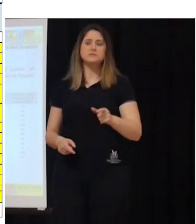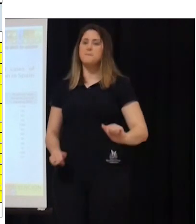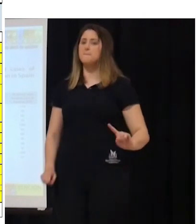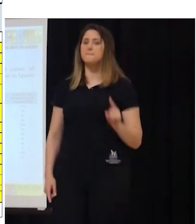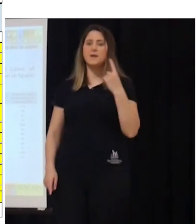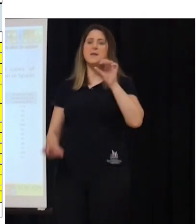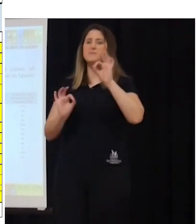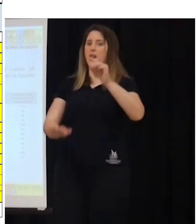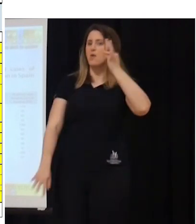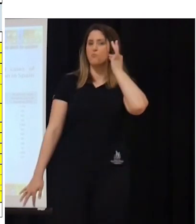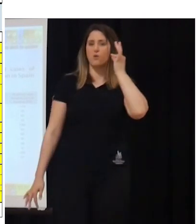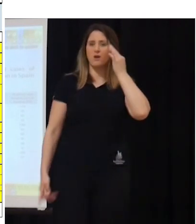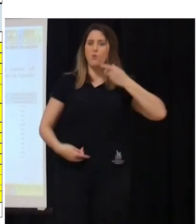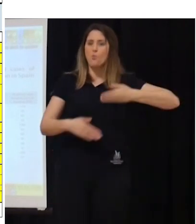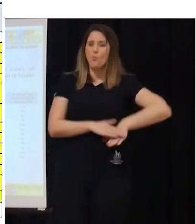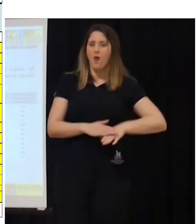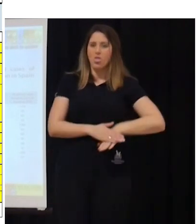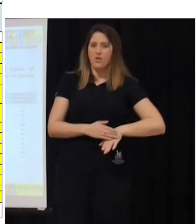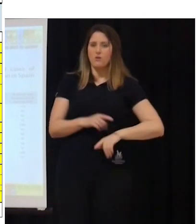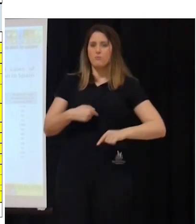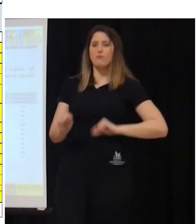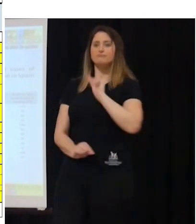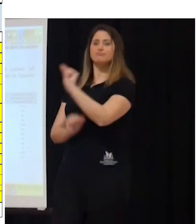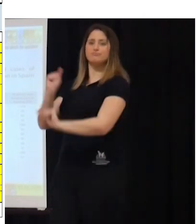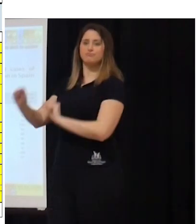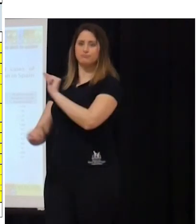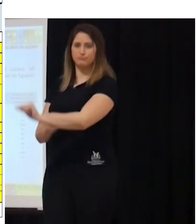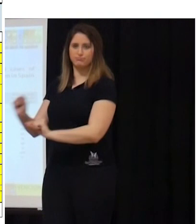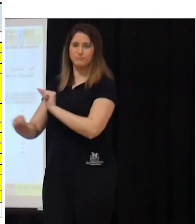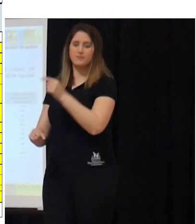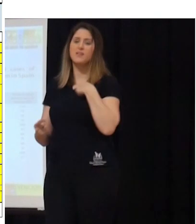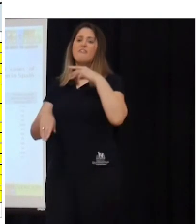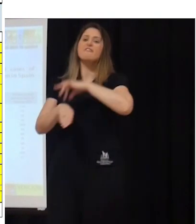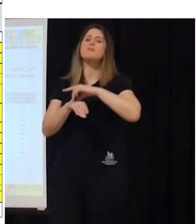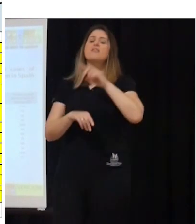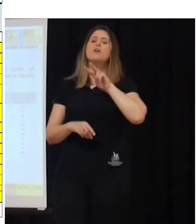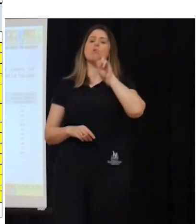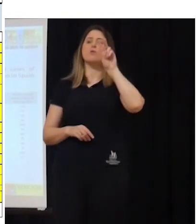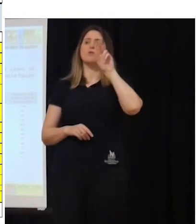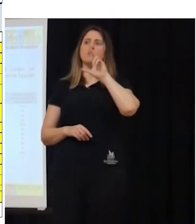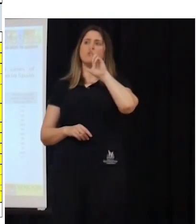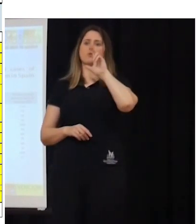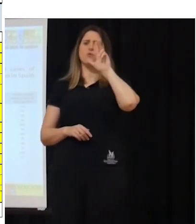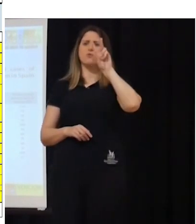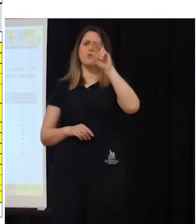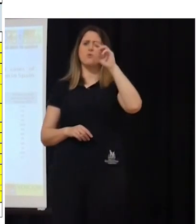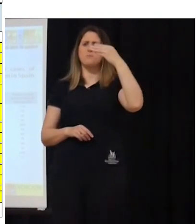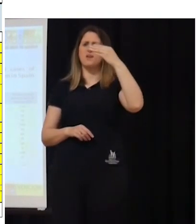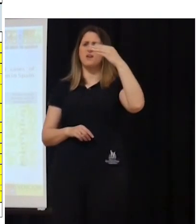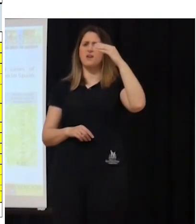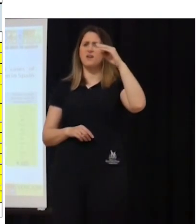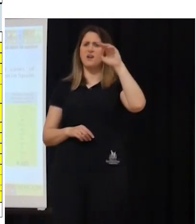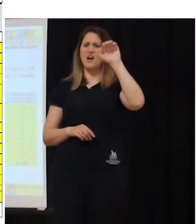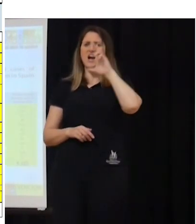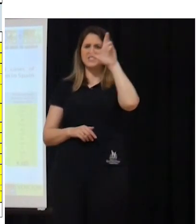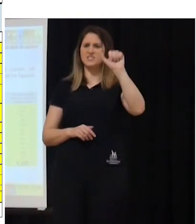todo en la mujer. Pero ahí estamos hablando de enfermedades VPH. Cuando hablamos de cánceres relacionados con el